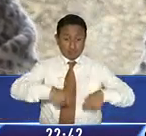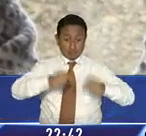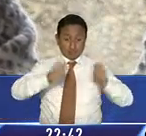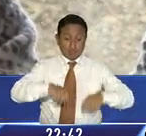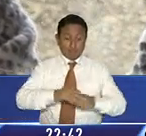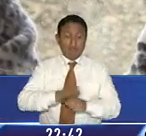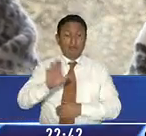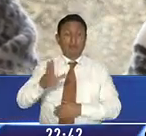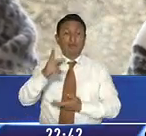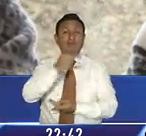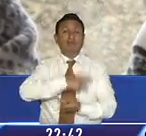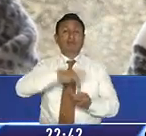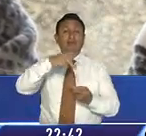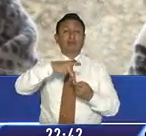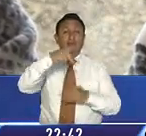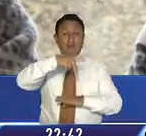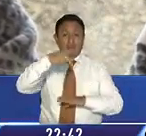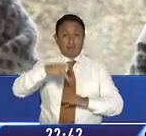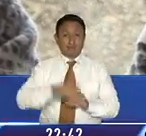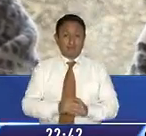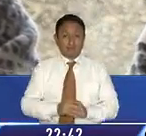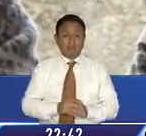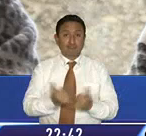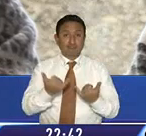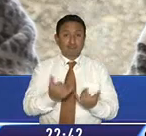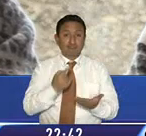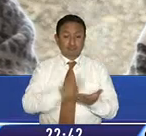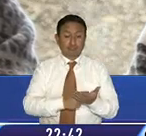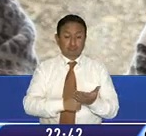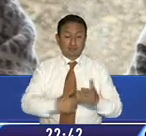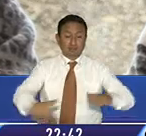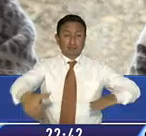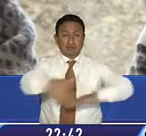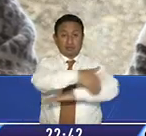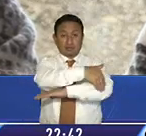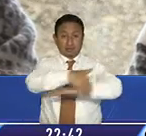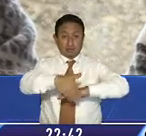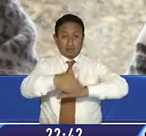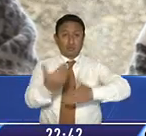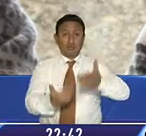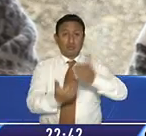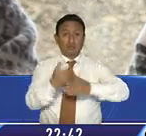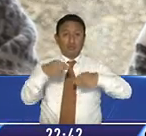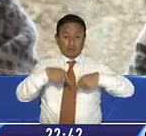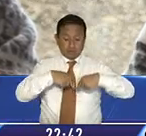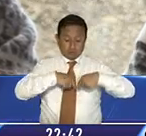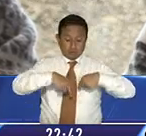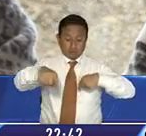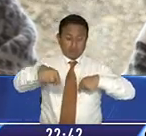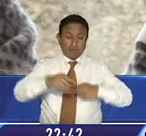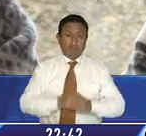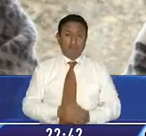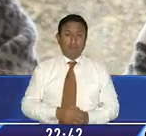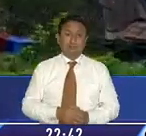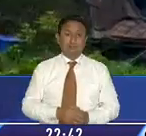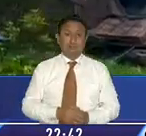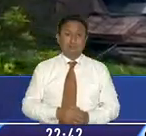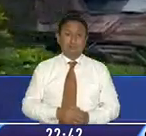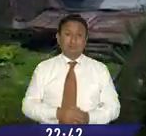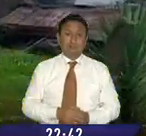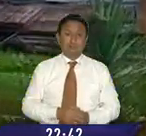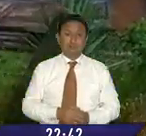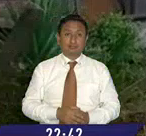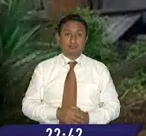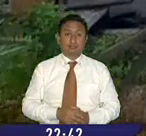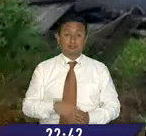Chimbo para hacer los estudios de la vía Chimbo-Cristal en el punto del barrio Tambán. Y es que